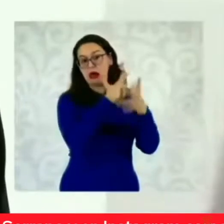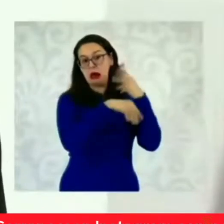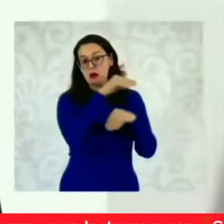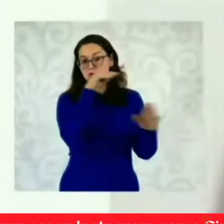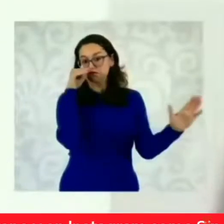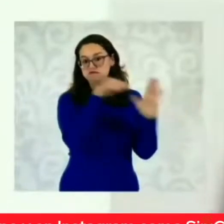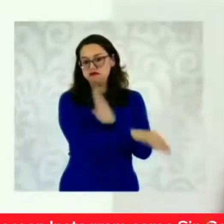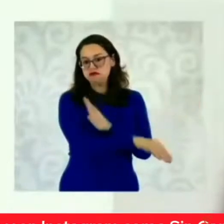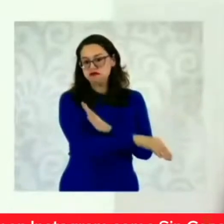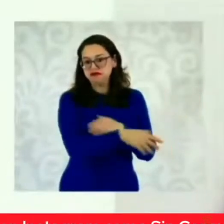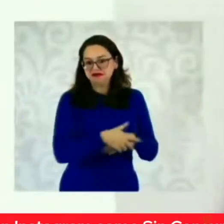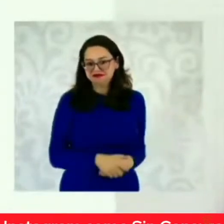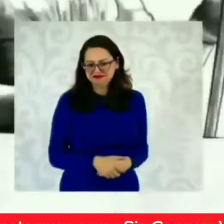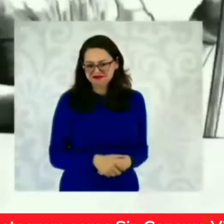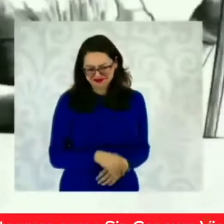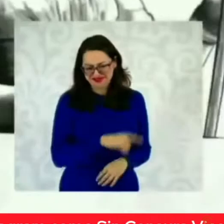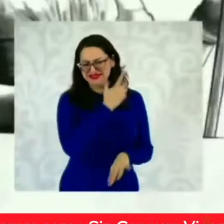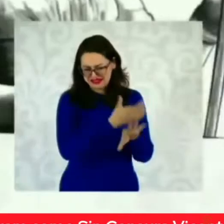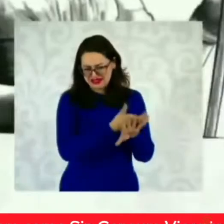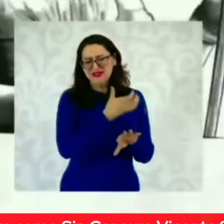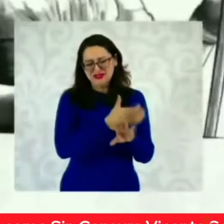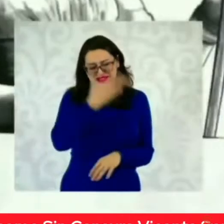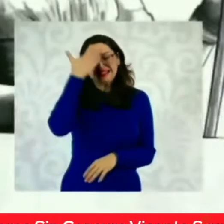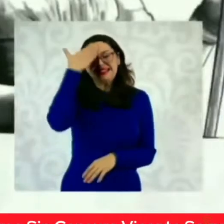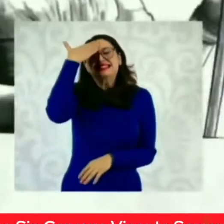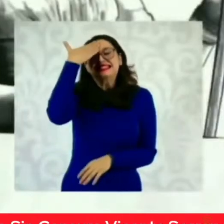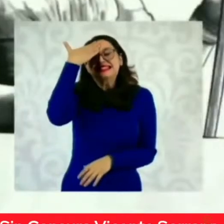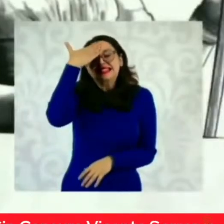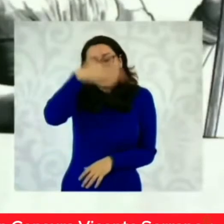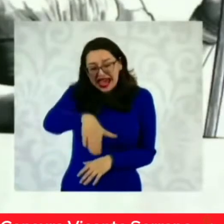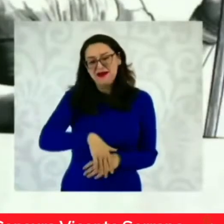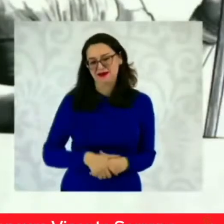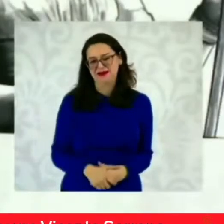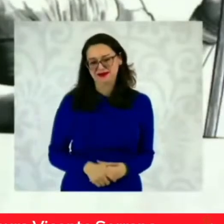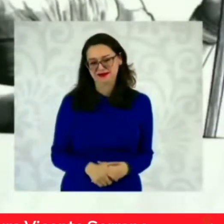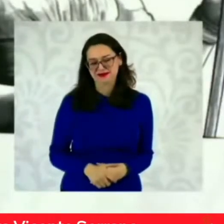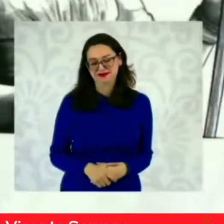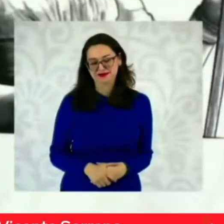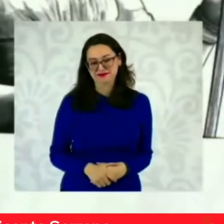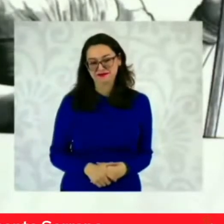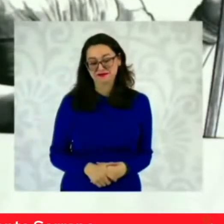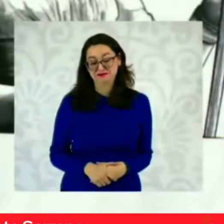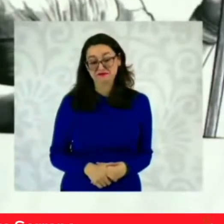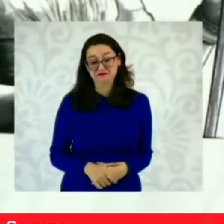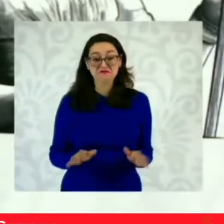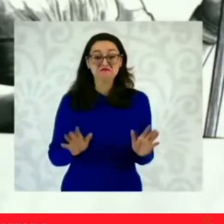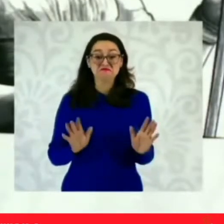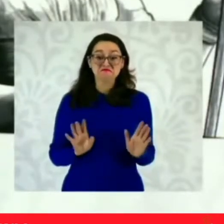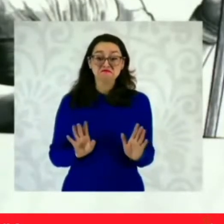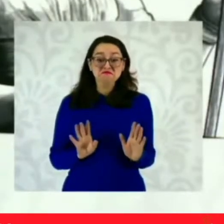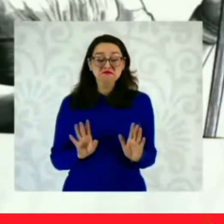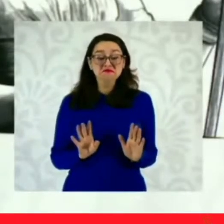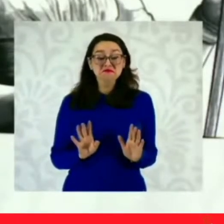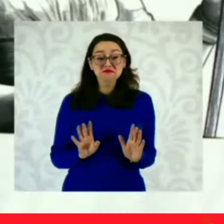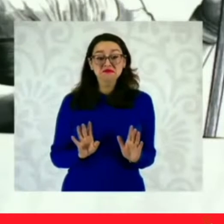y eso lo sabe el gobierno de Estados Unidos. Entonces, en caso de